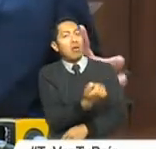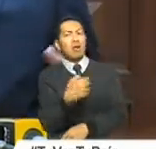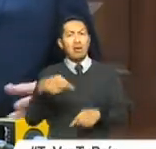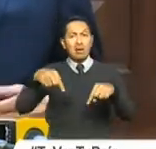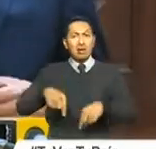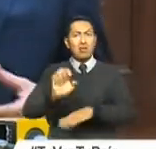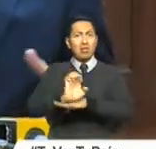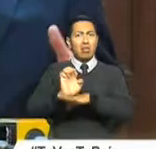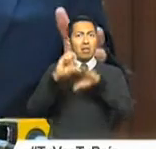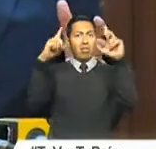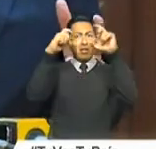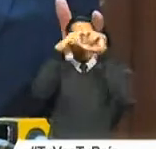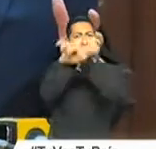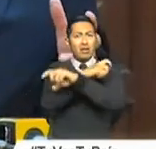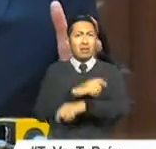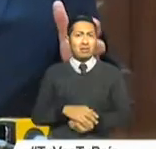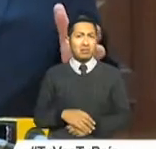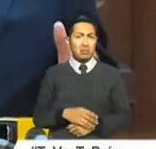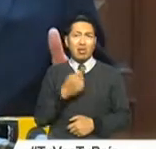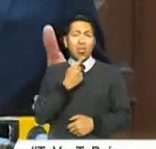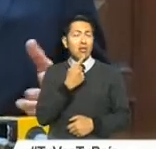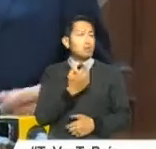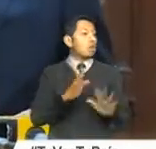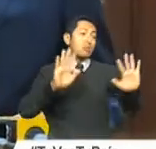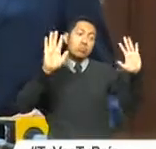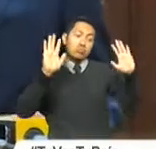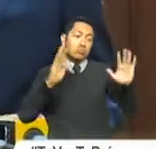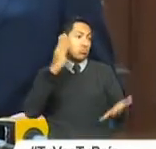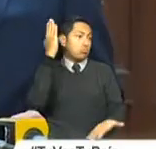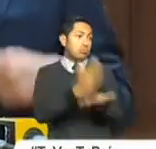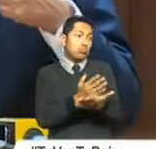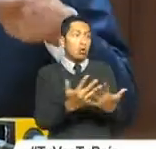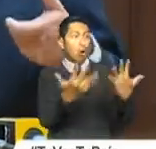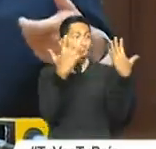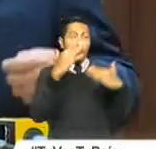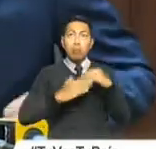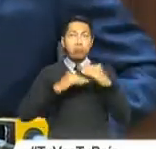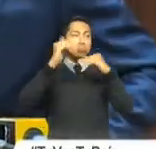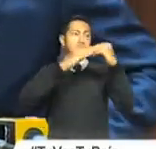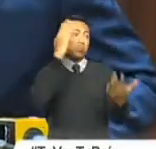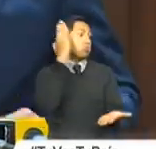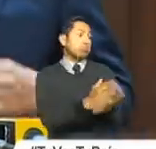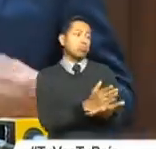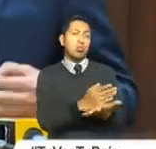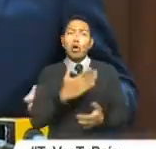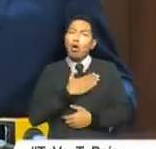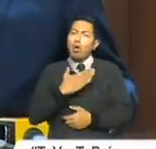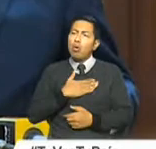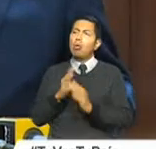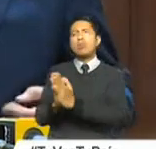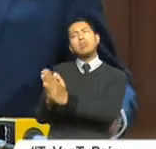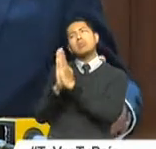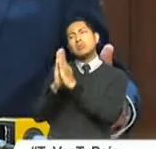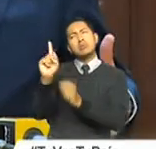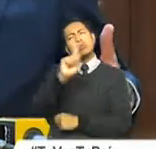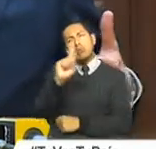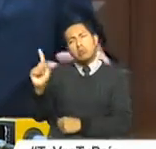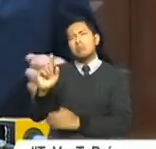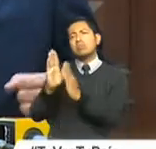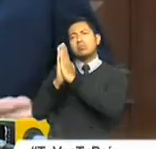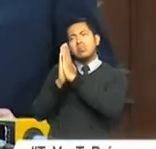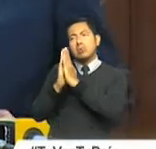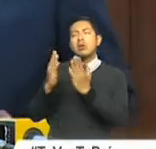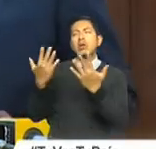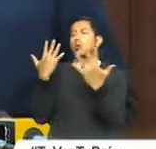dificultad amenazaban con paralizar las obras, y yo pedía en nombre del gobierno nacional que no paralicen las obras y que sigan ejecutando